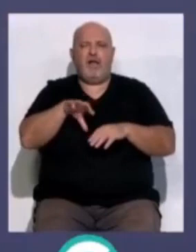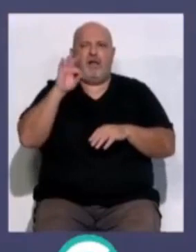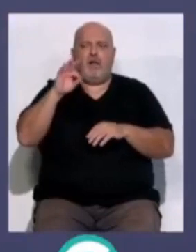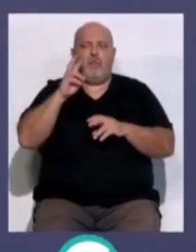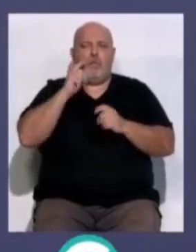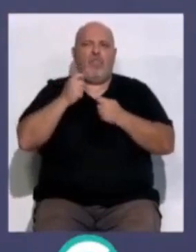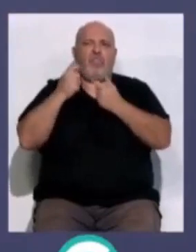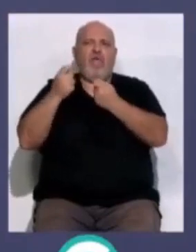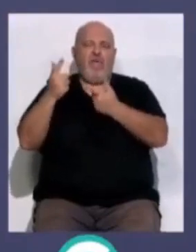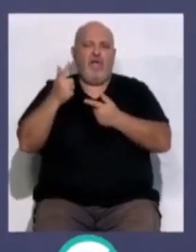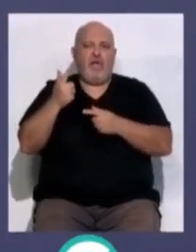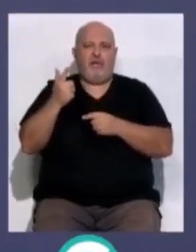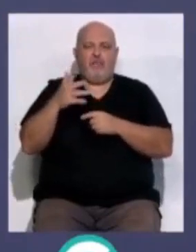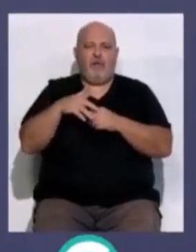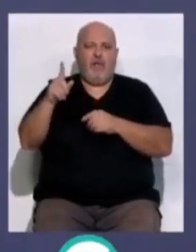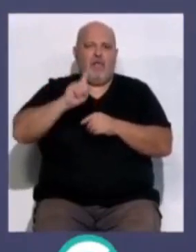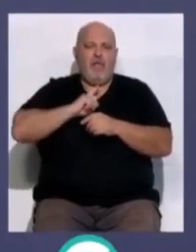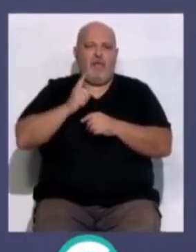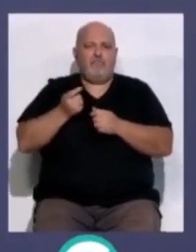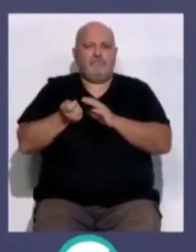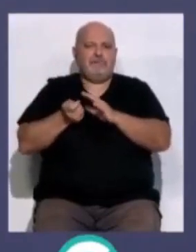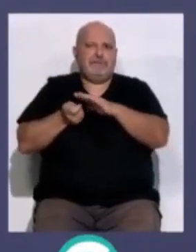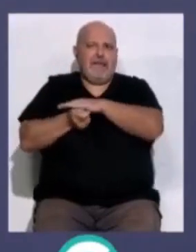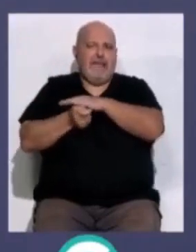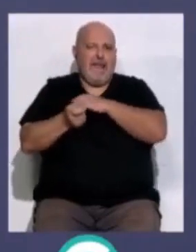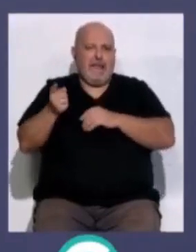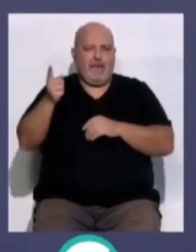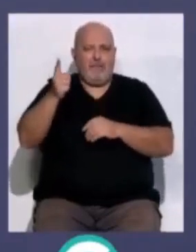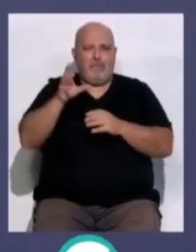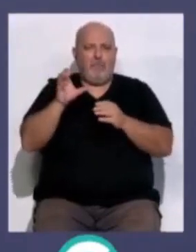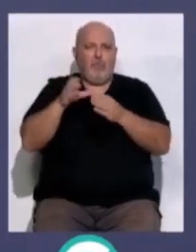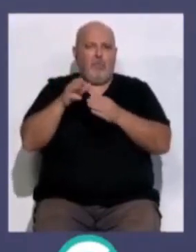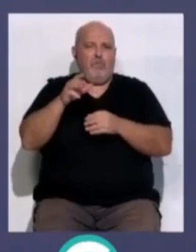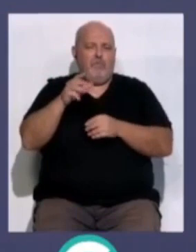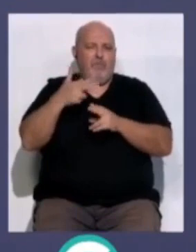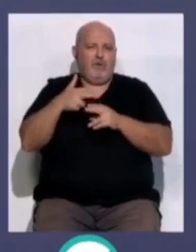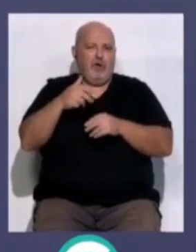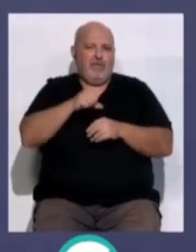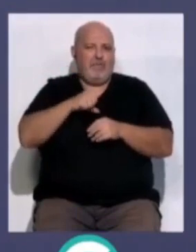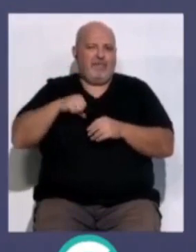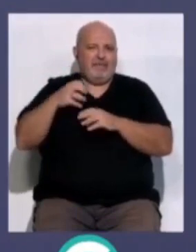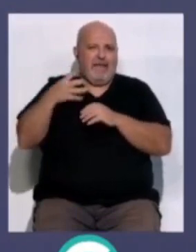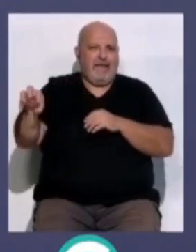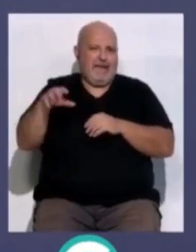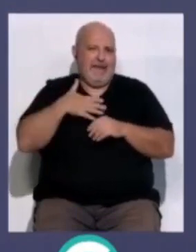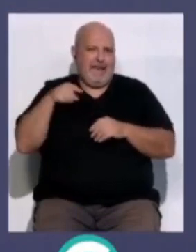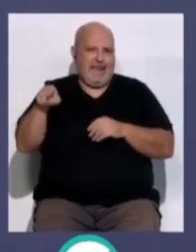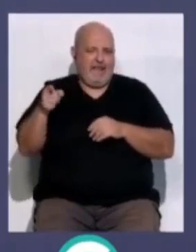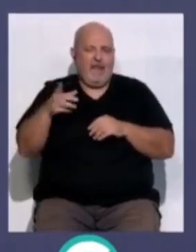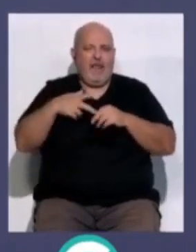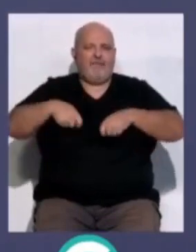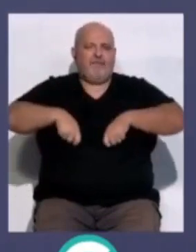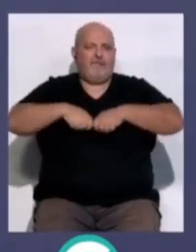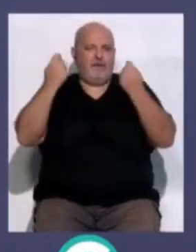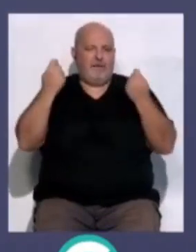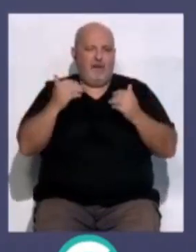chantaje que propugnan los partidos independentistas y que quieren imponer ante la ruptura de la